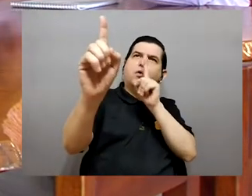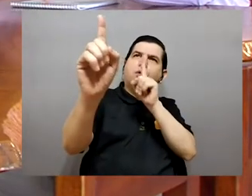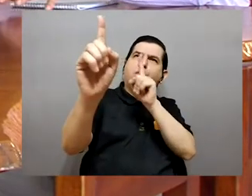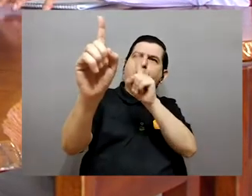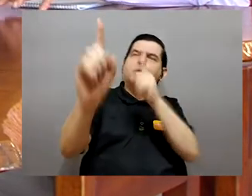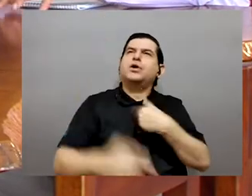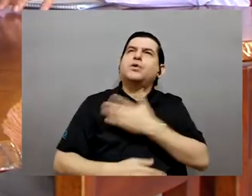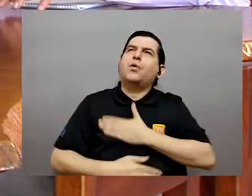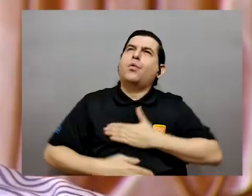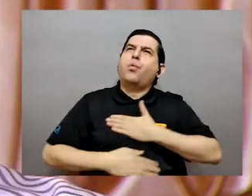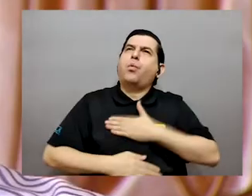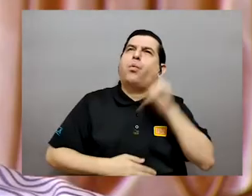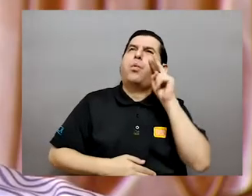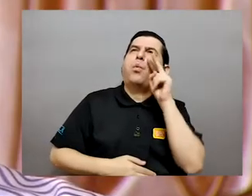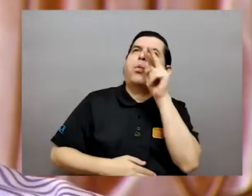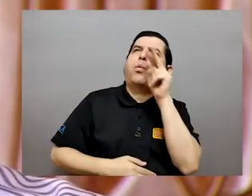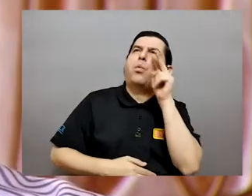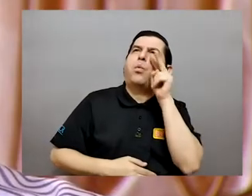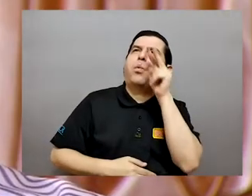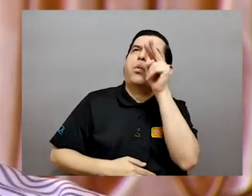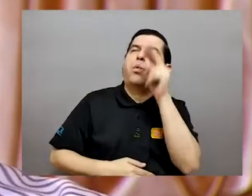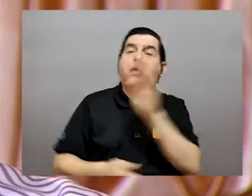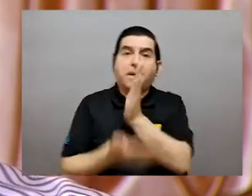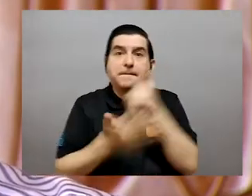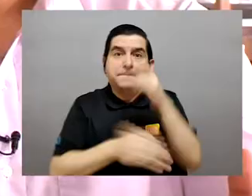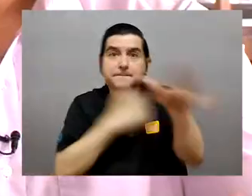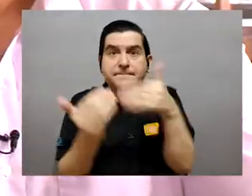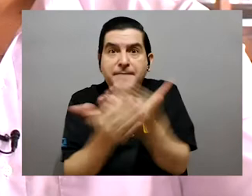colocadas en el epicentro de San José.